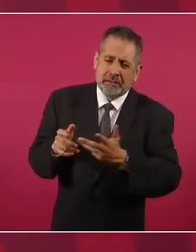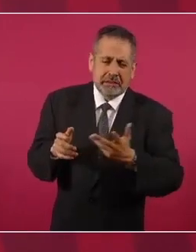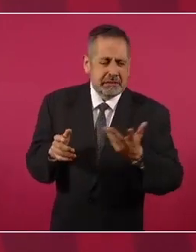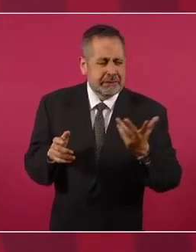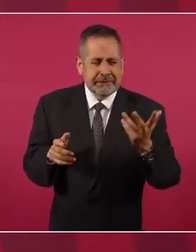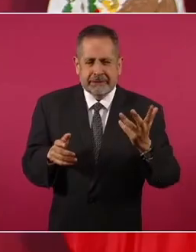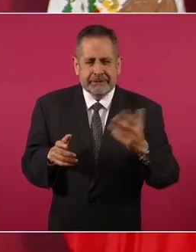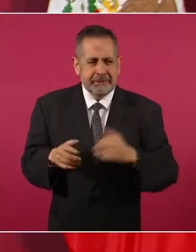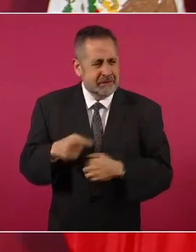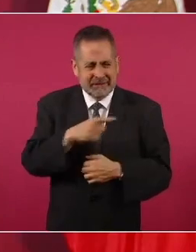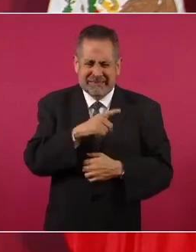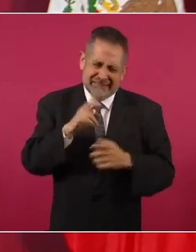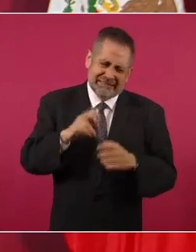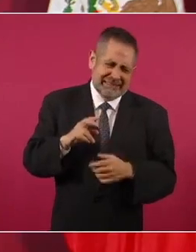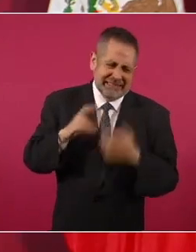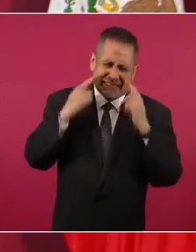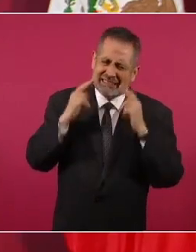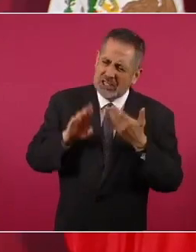como racista.